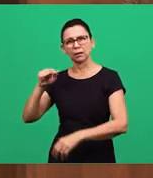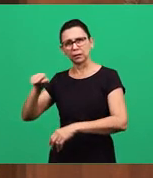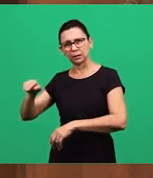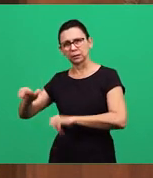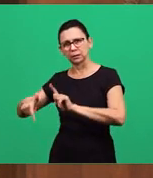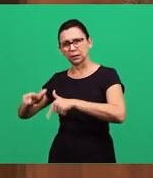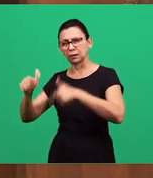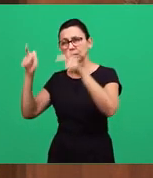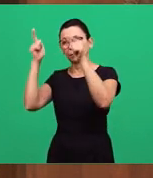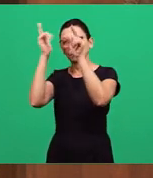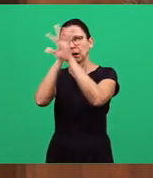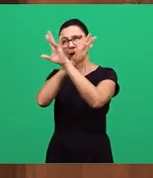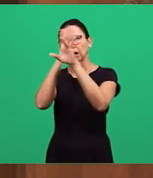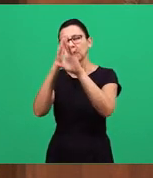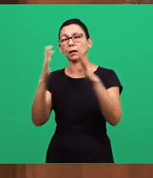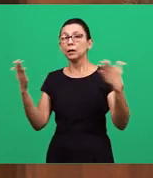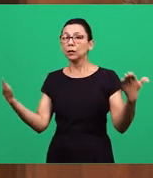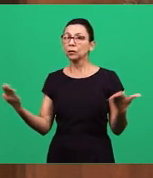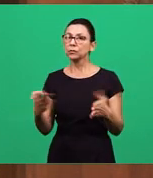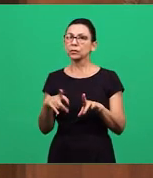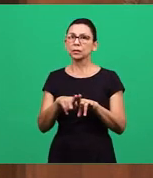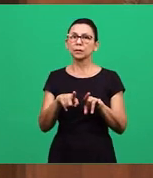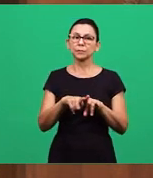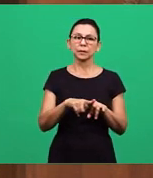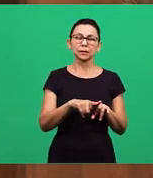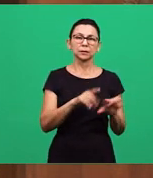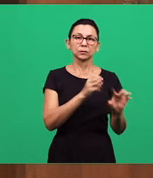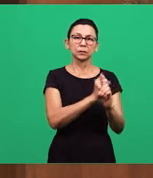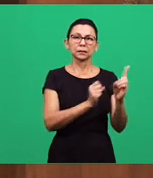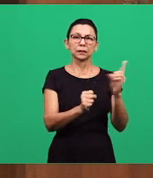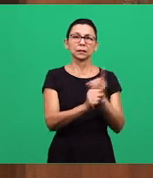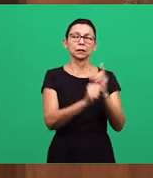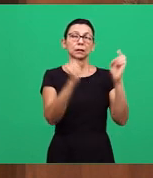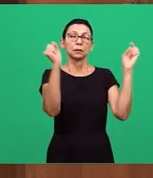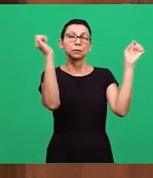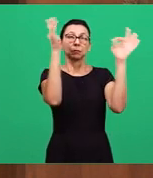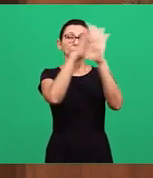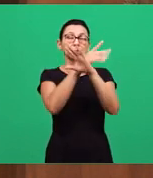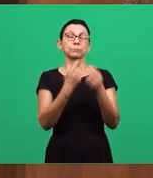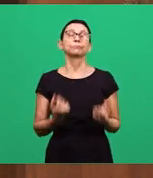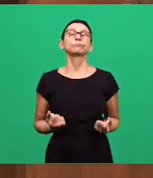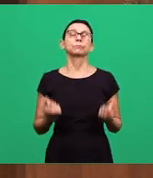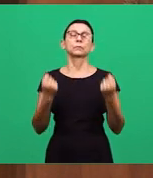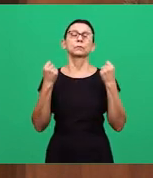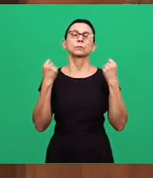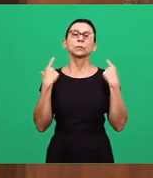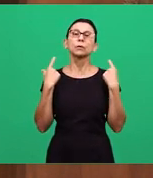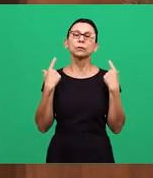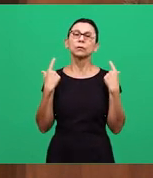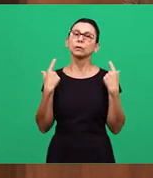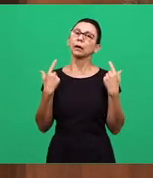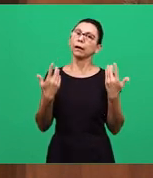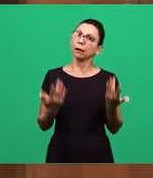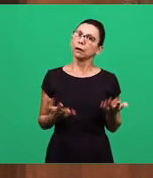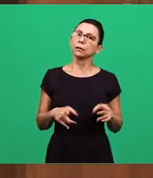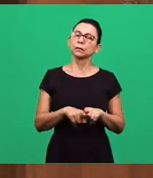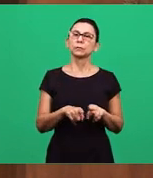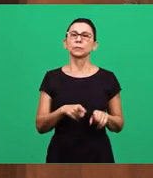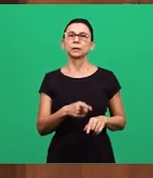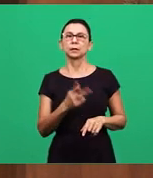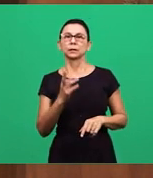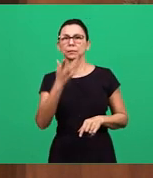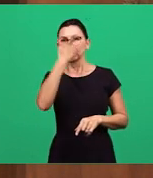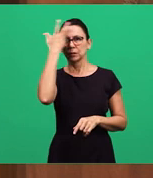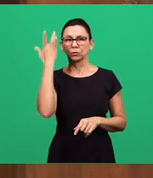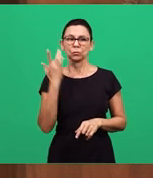hoy también hay un mundo que duerme. Hay también, en el momento que vivimos, la religión,